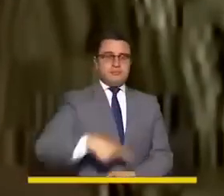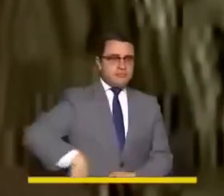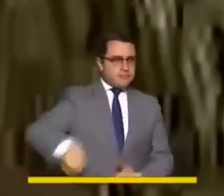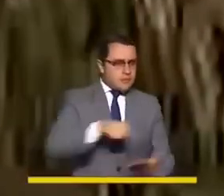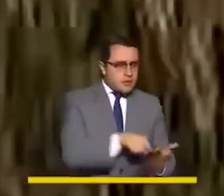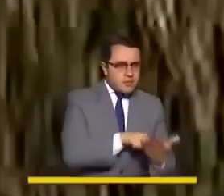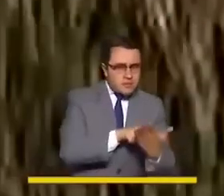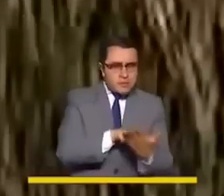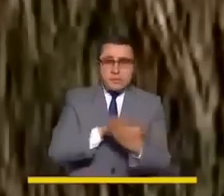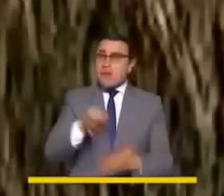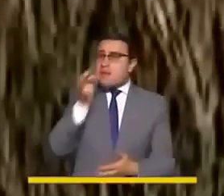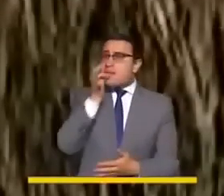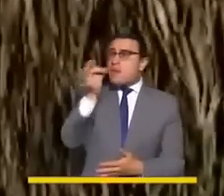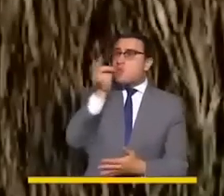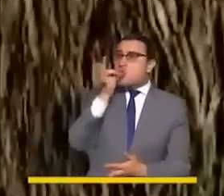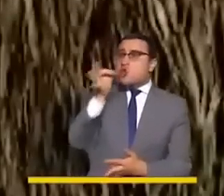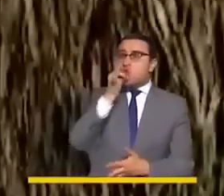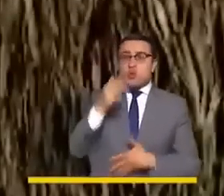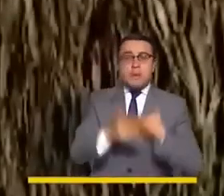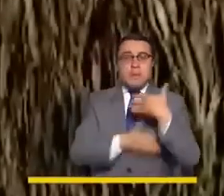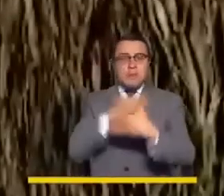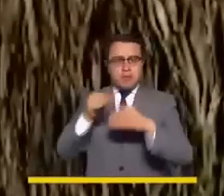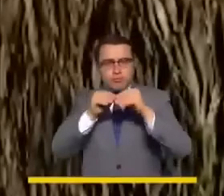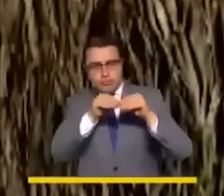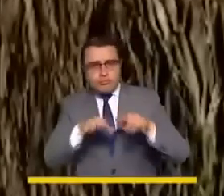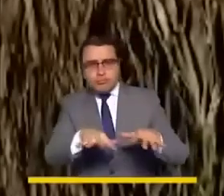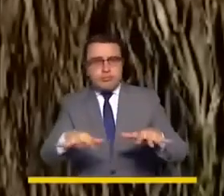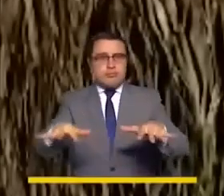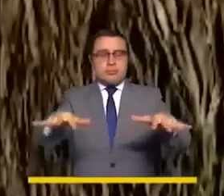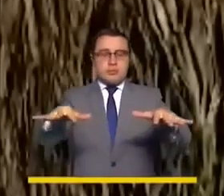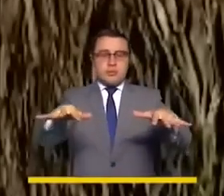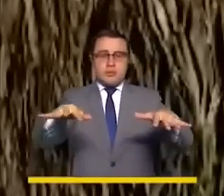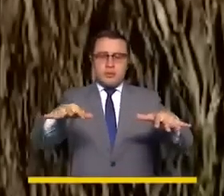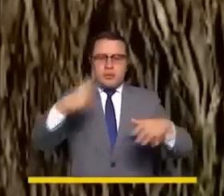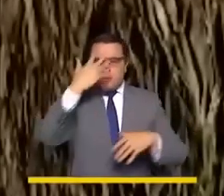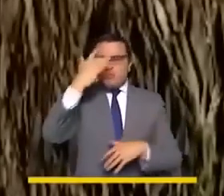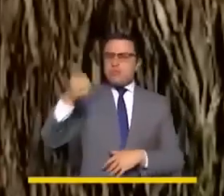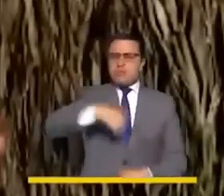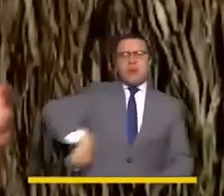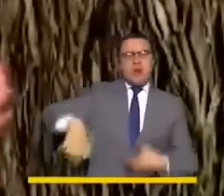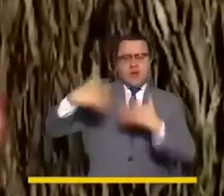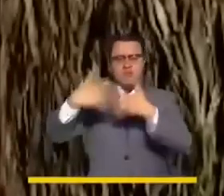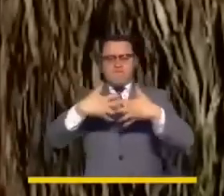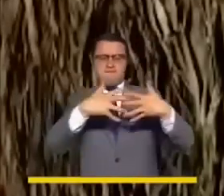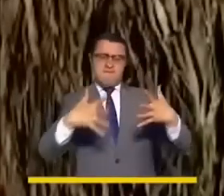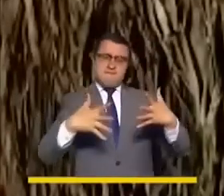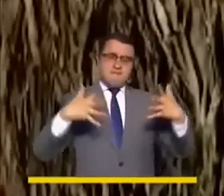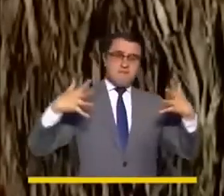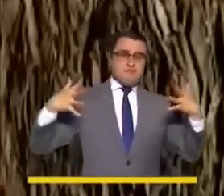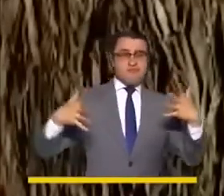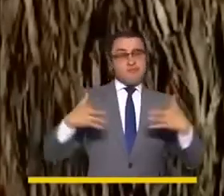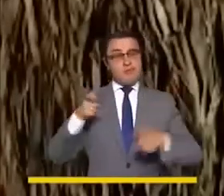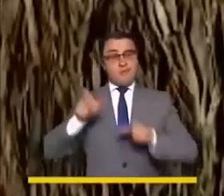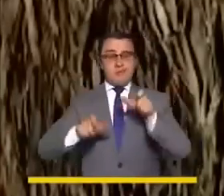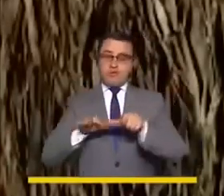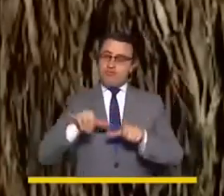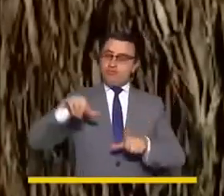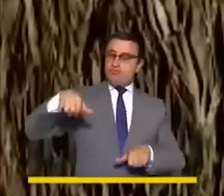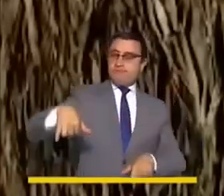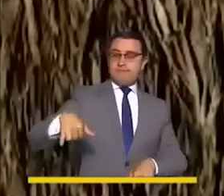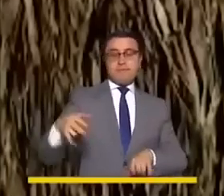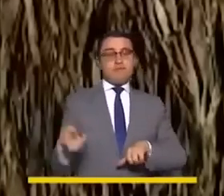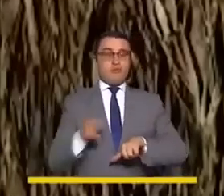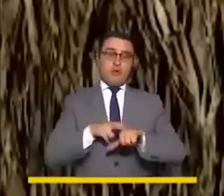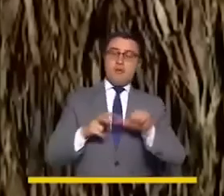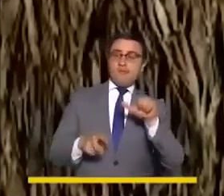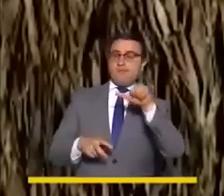indicios y las denuncias empezaron a aparecer, porque estos empresarios y grandes ejecutivos que andan en